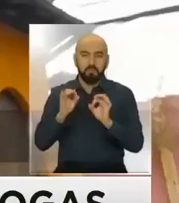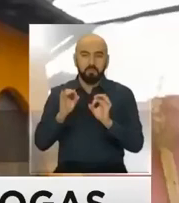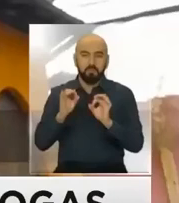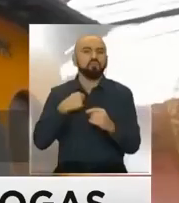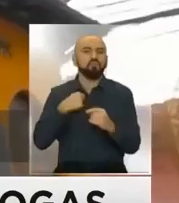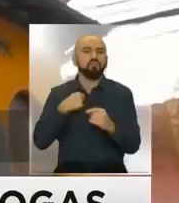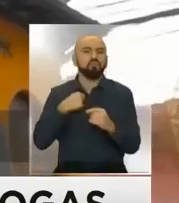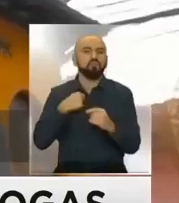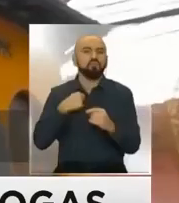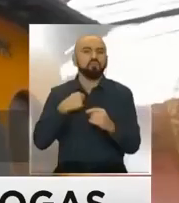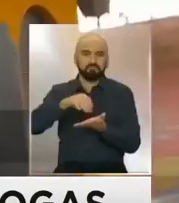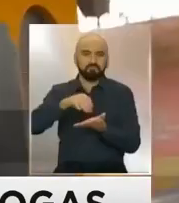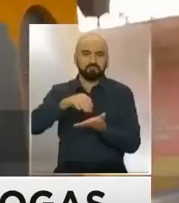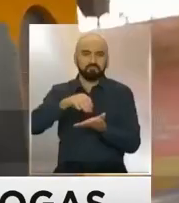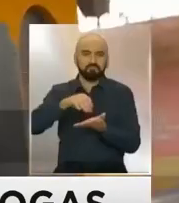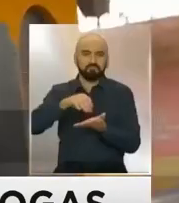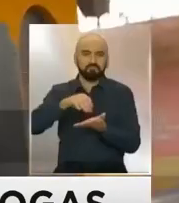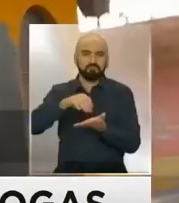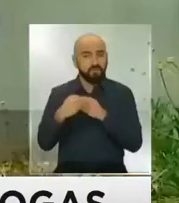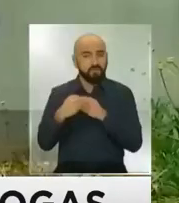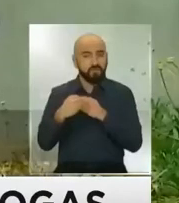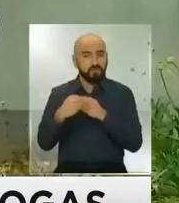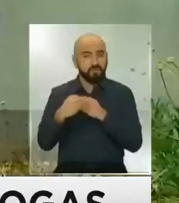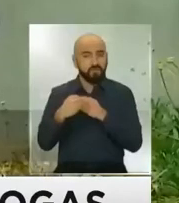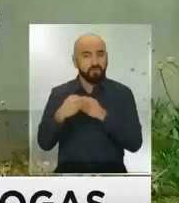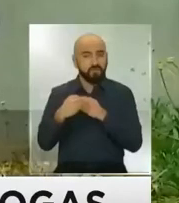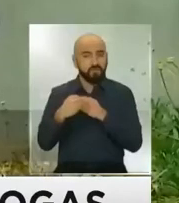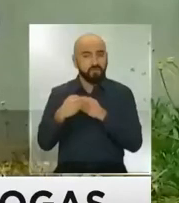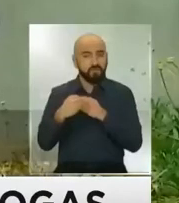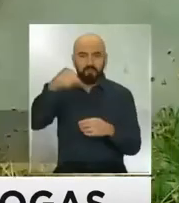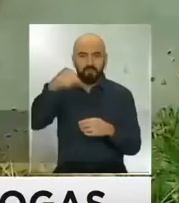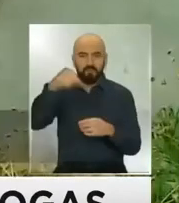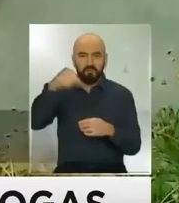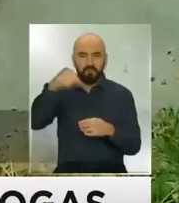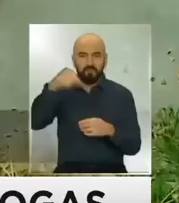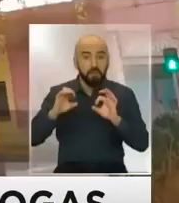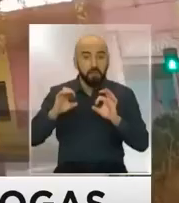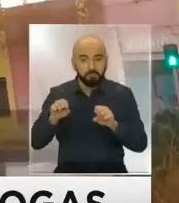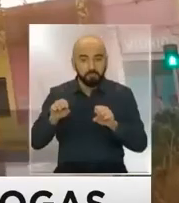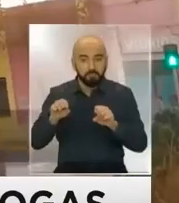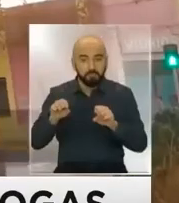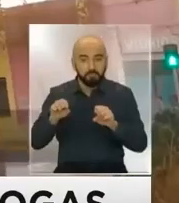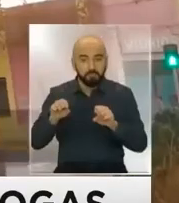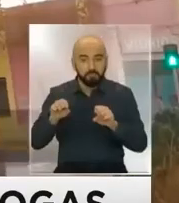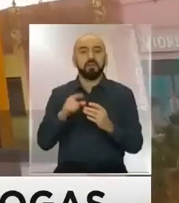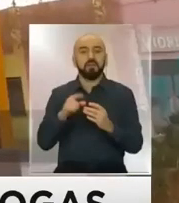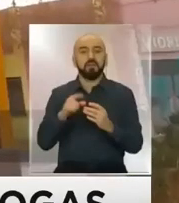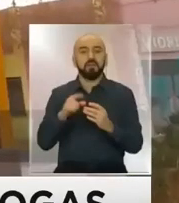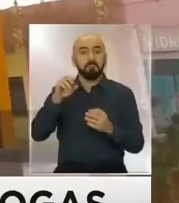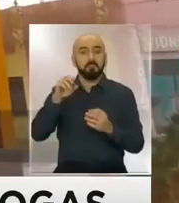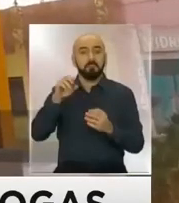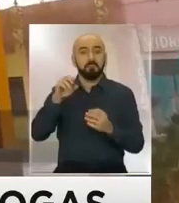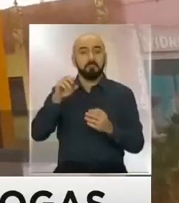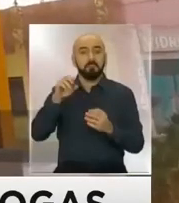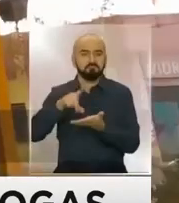Me confirmas media horita antes y yo vengo. Perfecto. A la tal hora. Después estoy. Por el sector siempre. Igual estamos